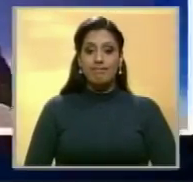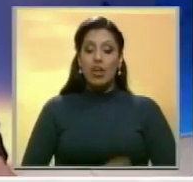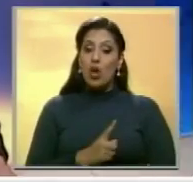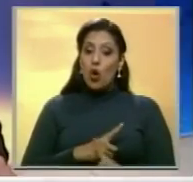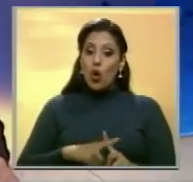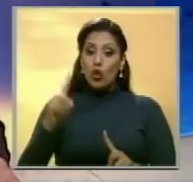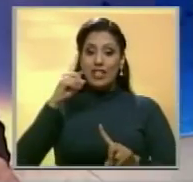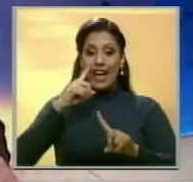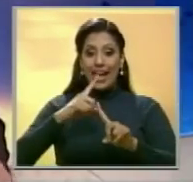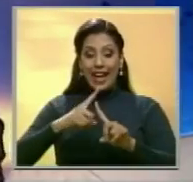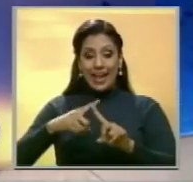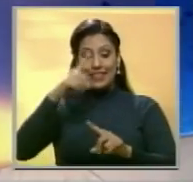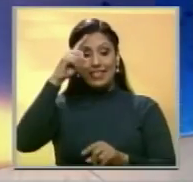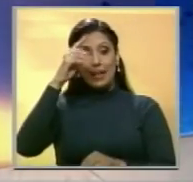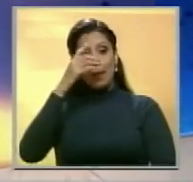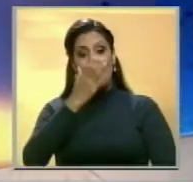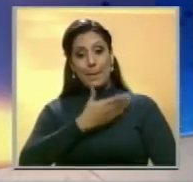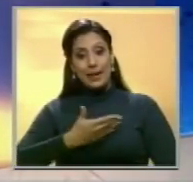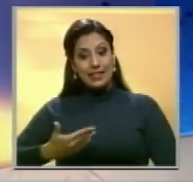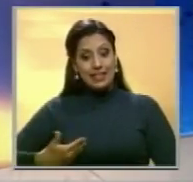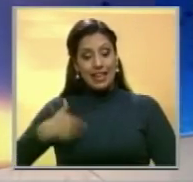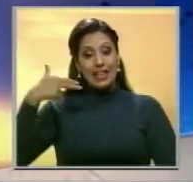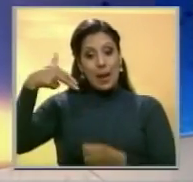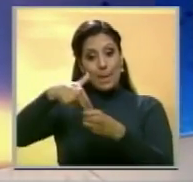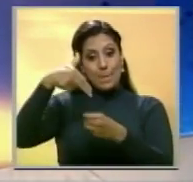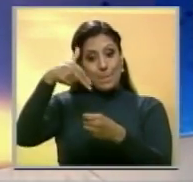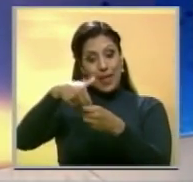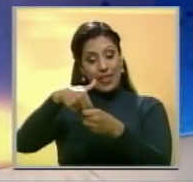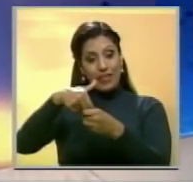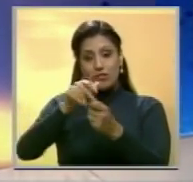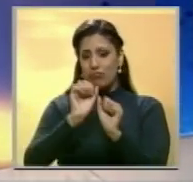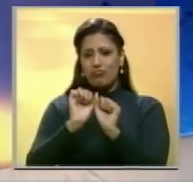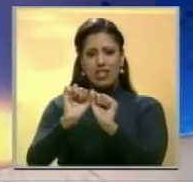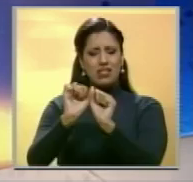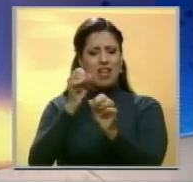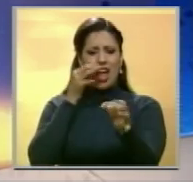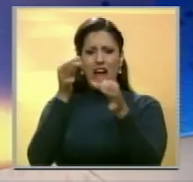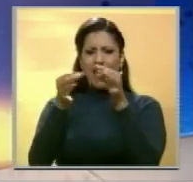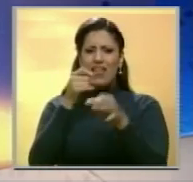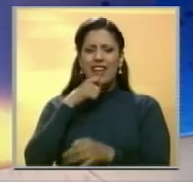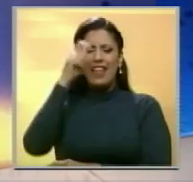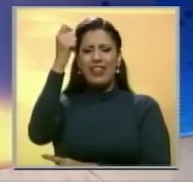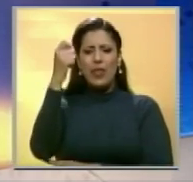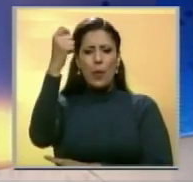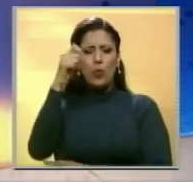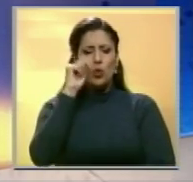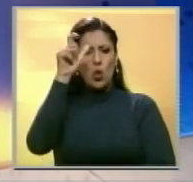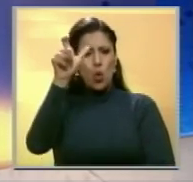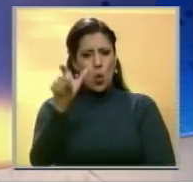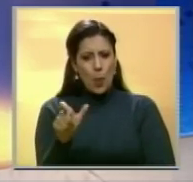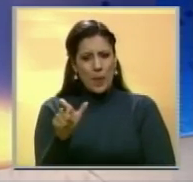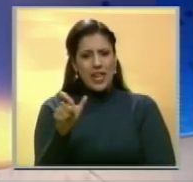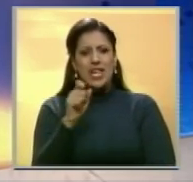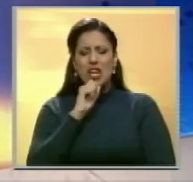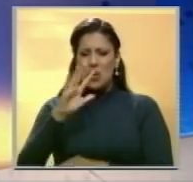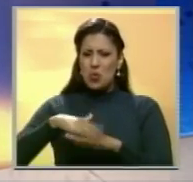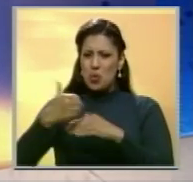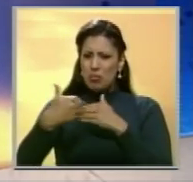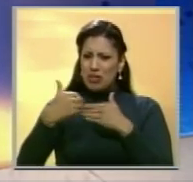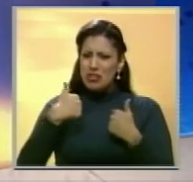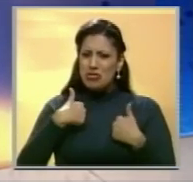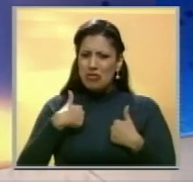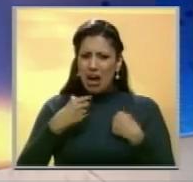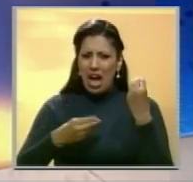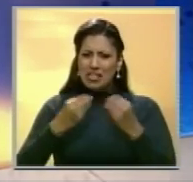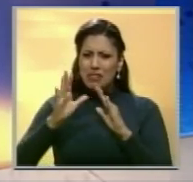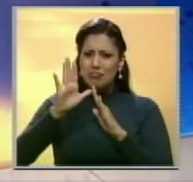el exgerente de PDVSA en el estado Anzoátegui, Wenceslao Madail, rechazó las declaraciones del diputado Marco Aurelio Quiñones, quien lo acusó de estar implicado